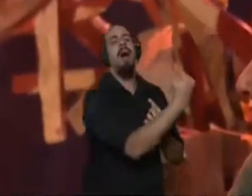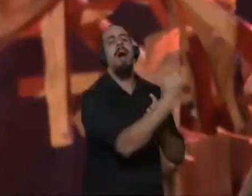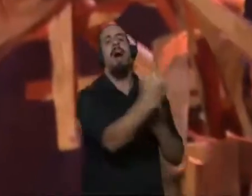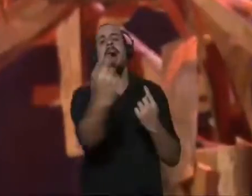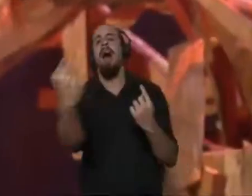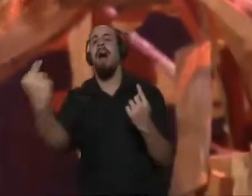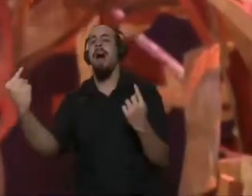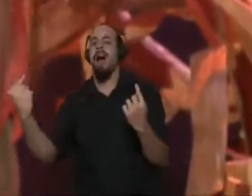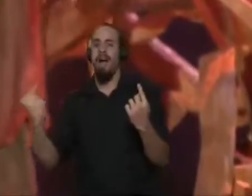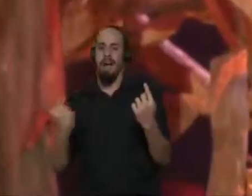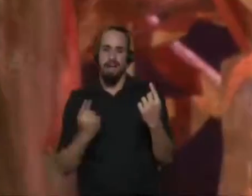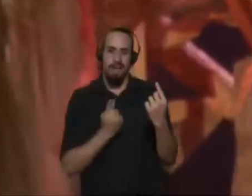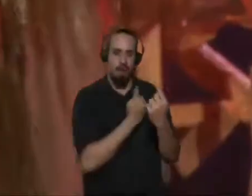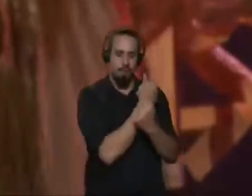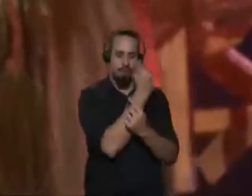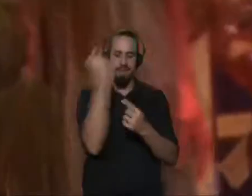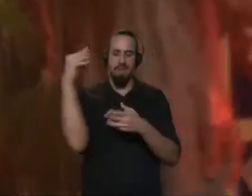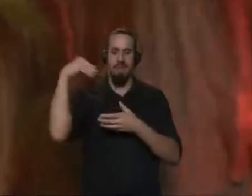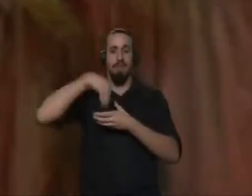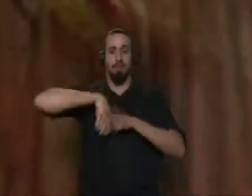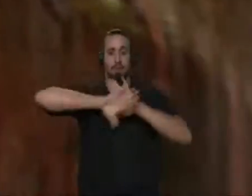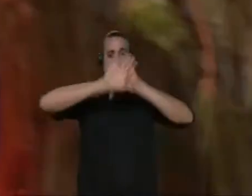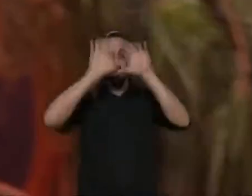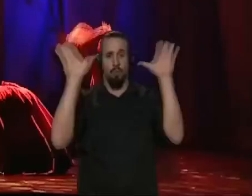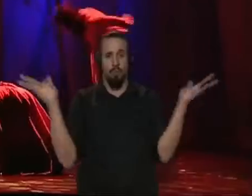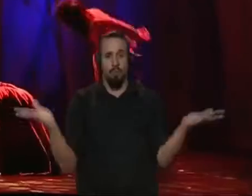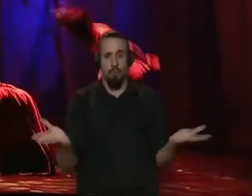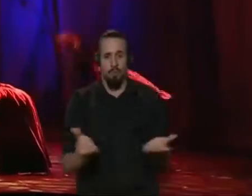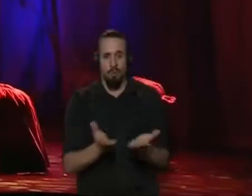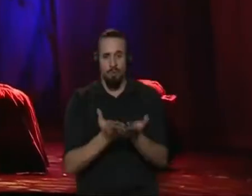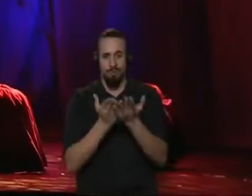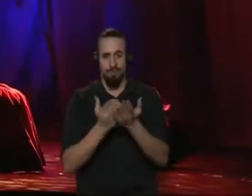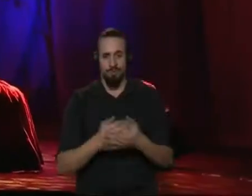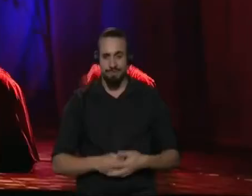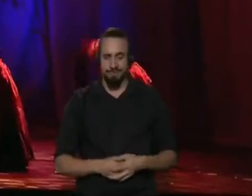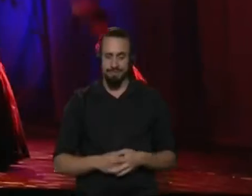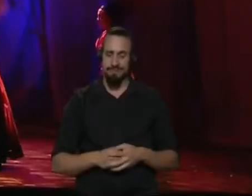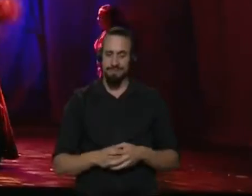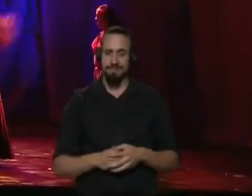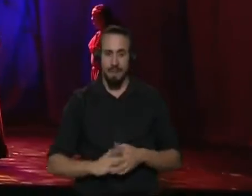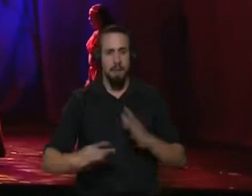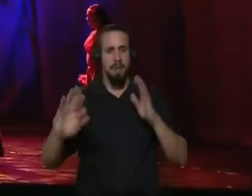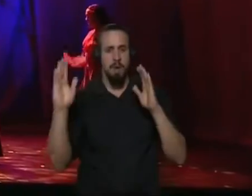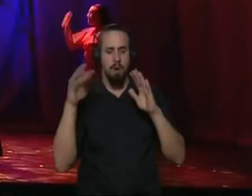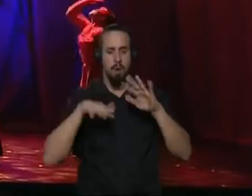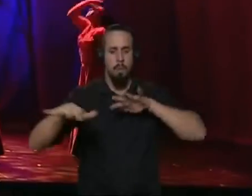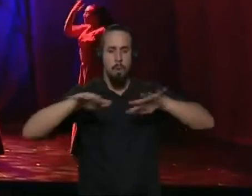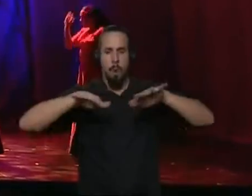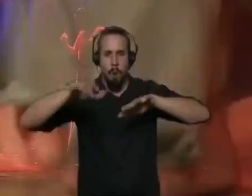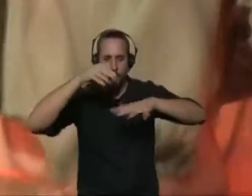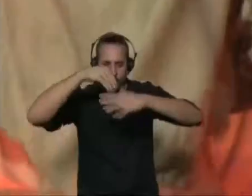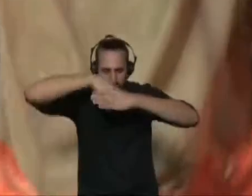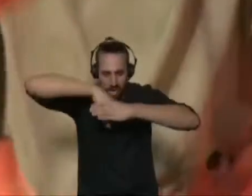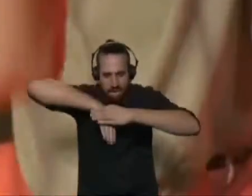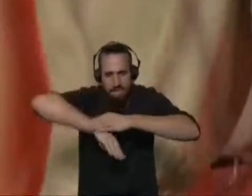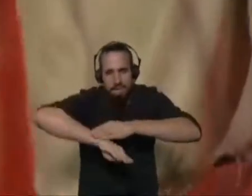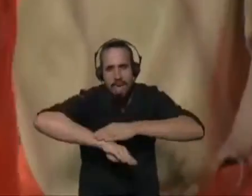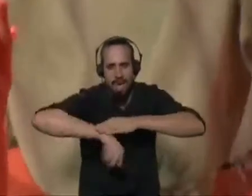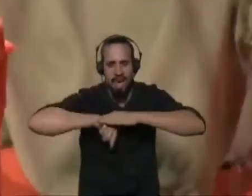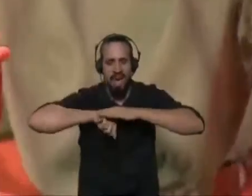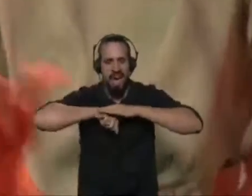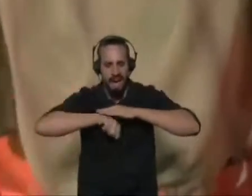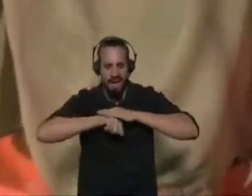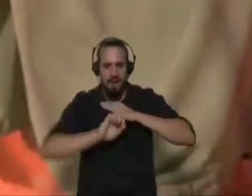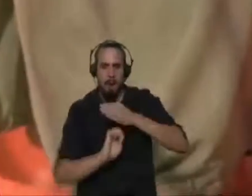cada cual en el mundo. Cuando de lo más profundo salir sus entrañas